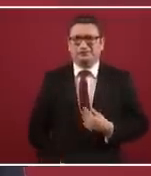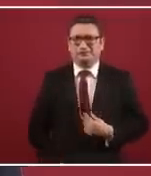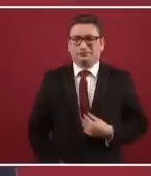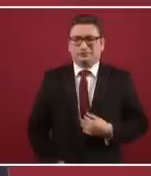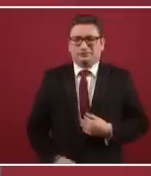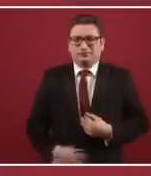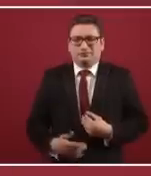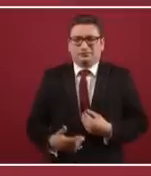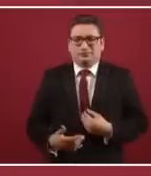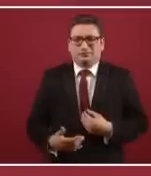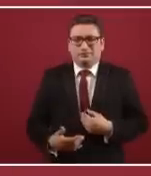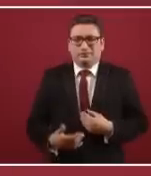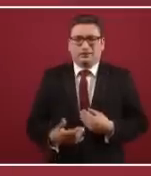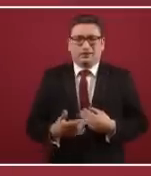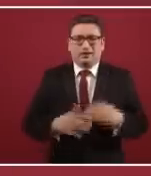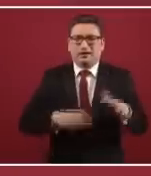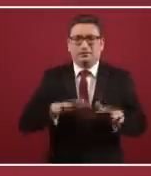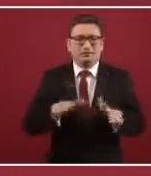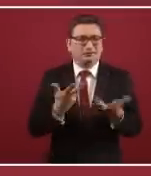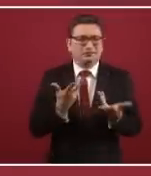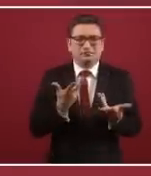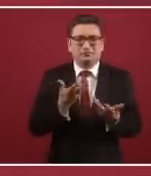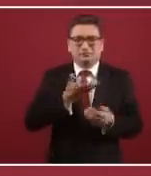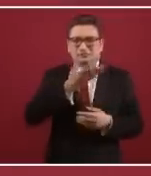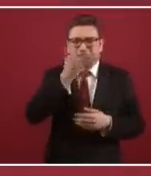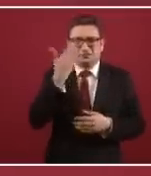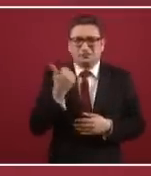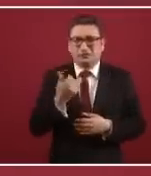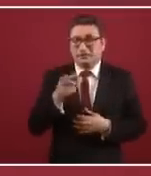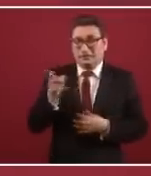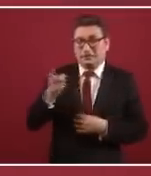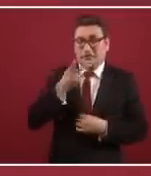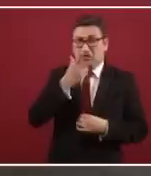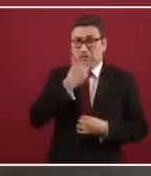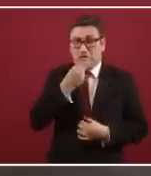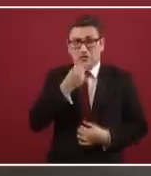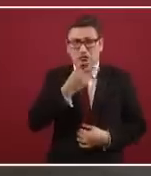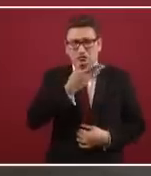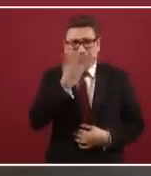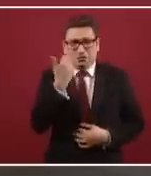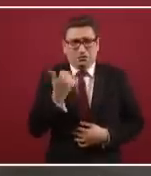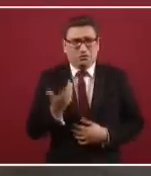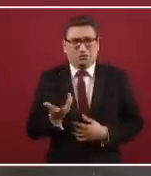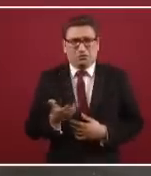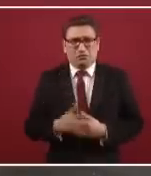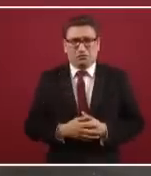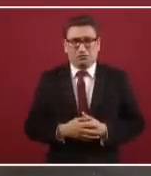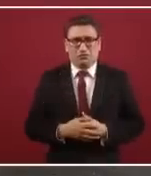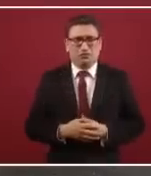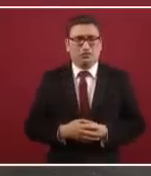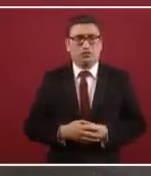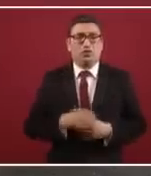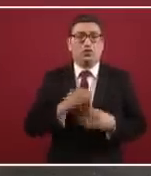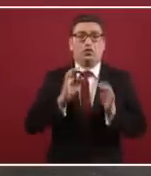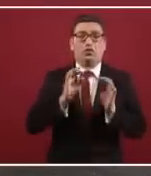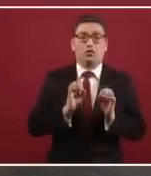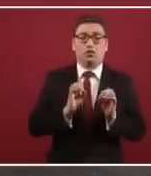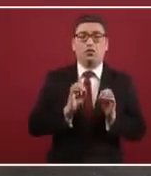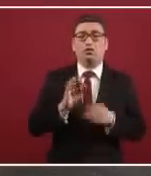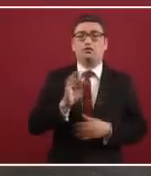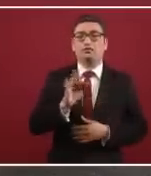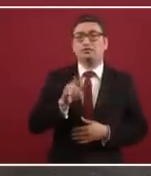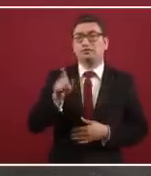a veces ni sabía el señor de la casa o era